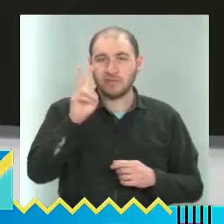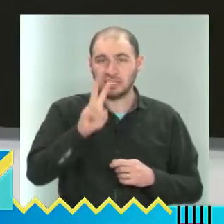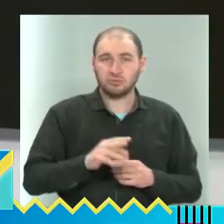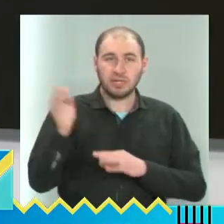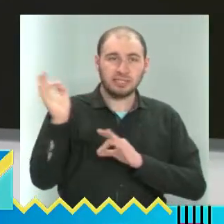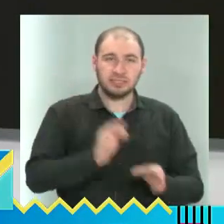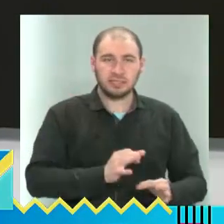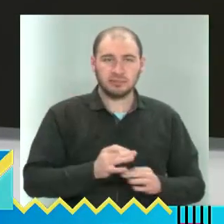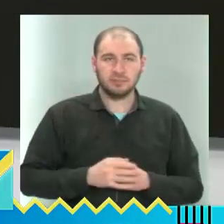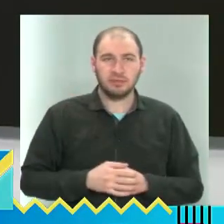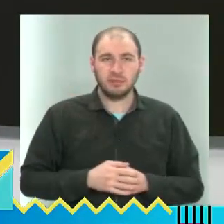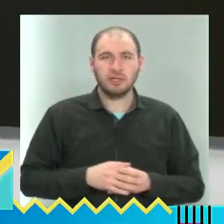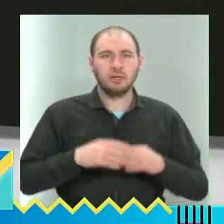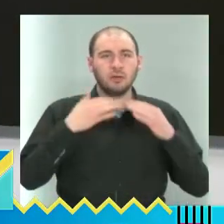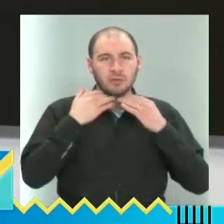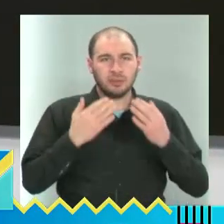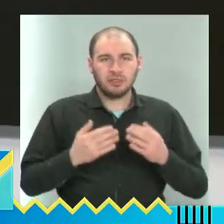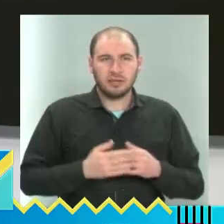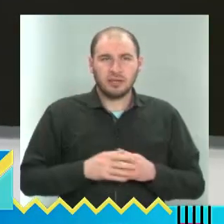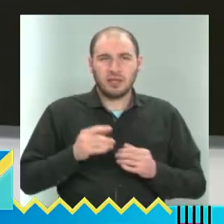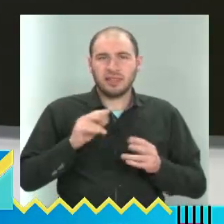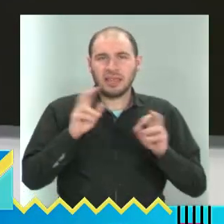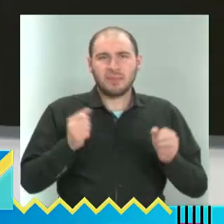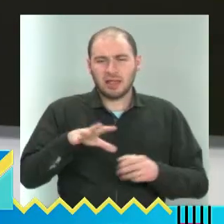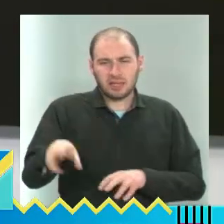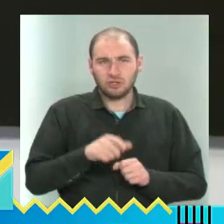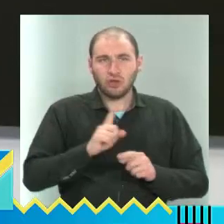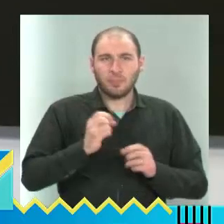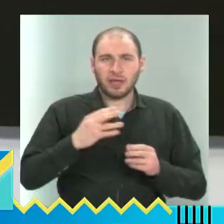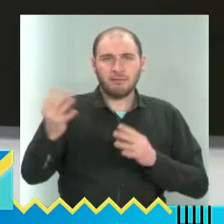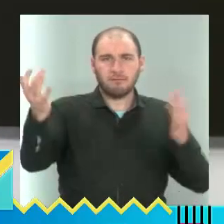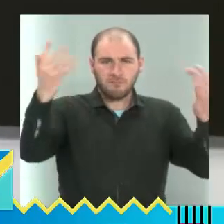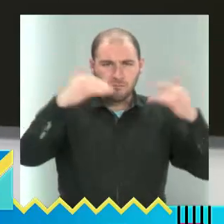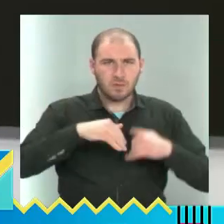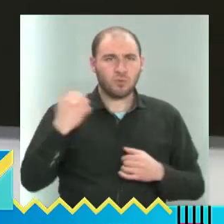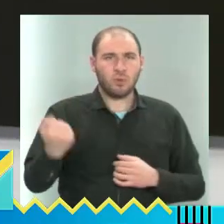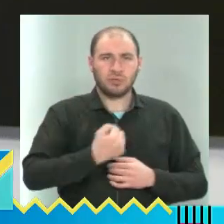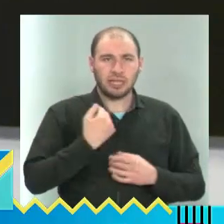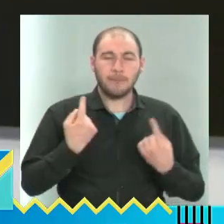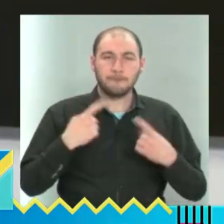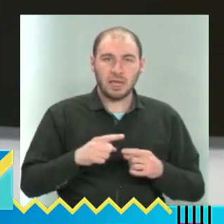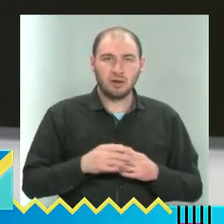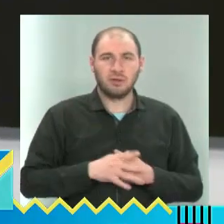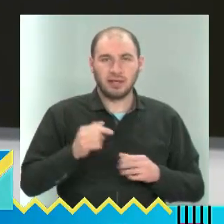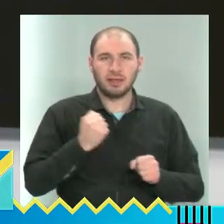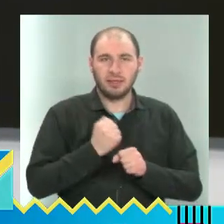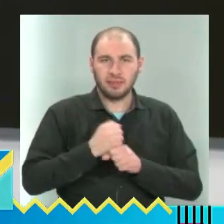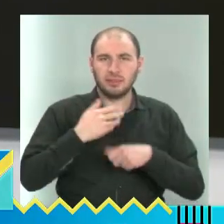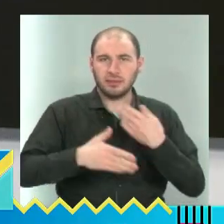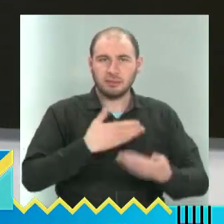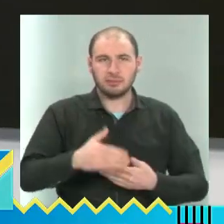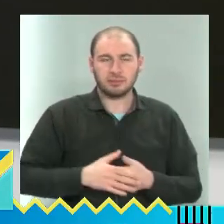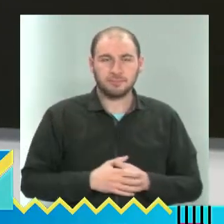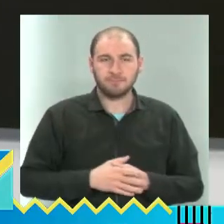Venezuela, más allá de que, no específicamente por cuestiones de trata, sino porque hay una migración muy fuerte, pero ya se empieza a trabajar también sobre